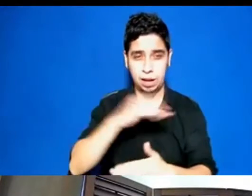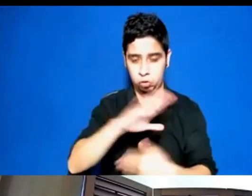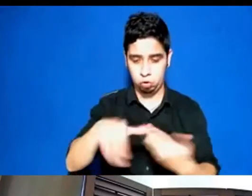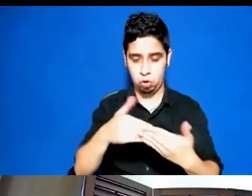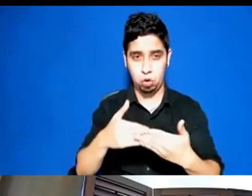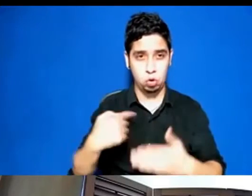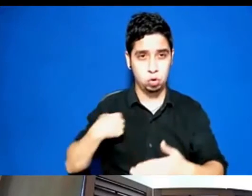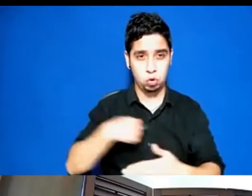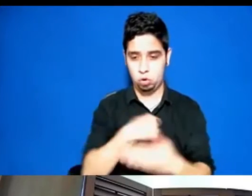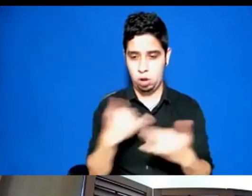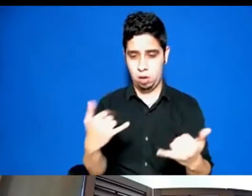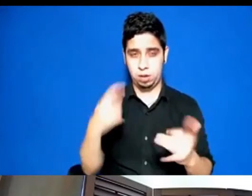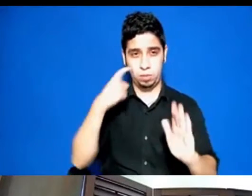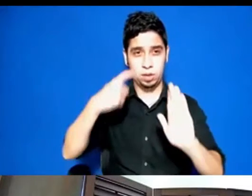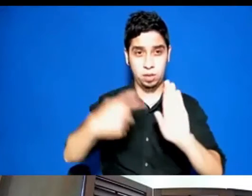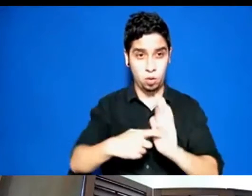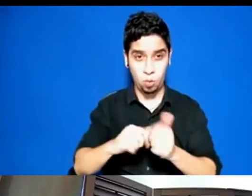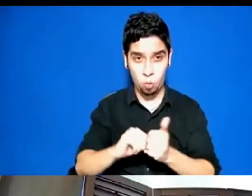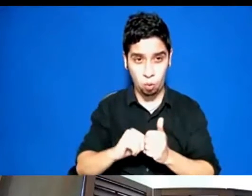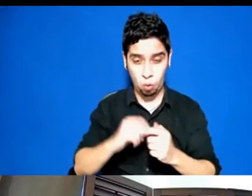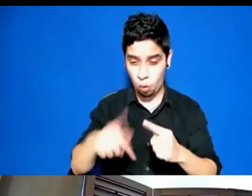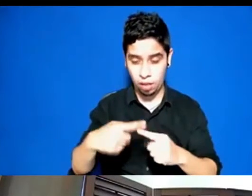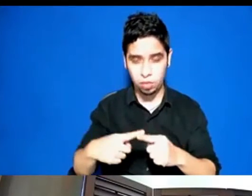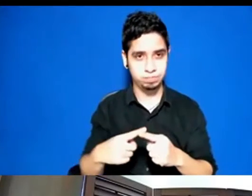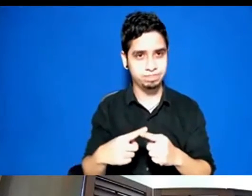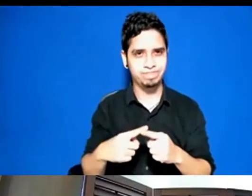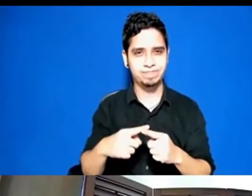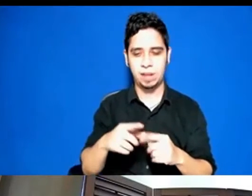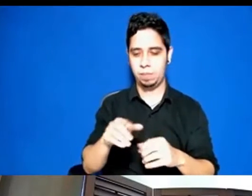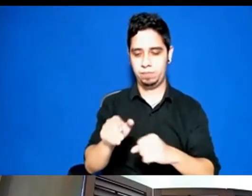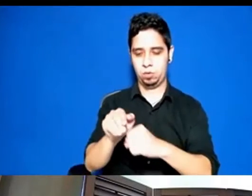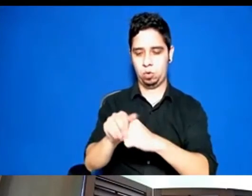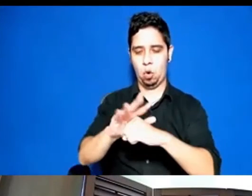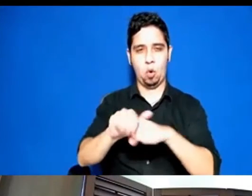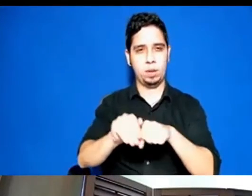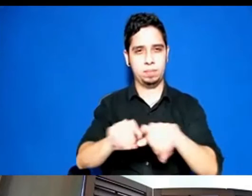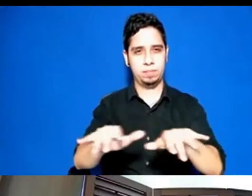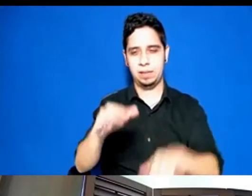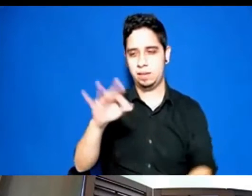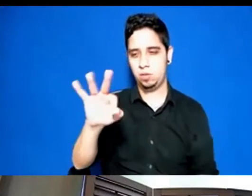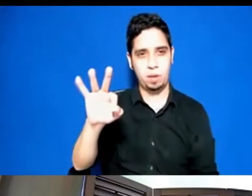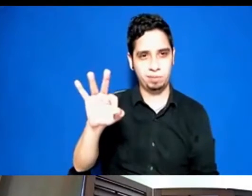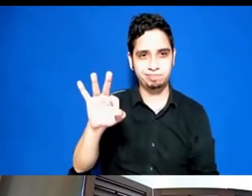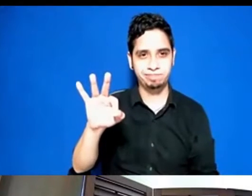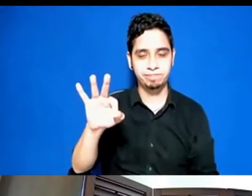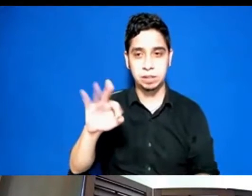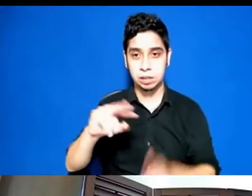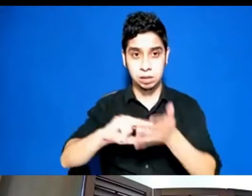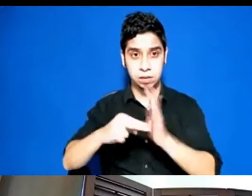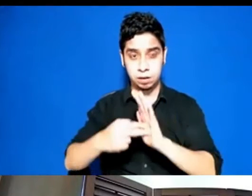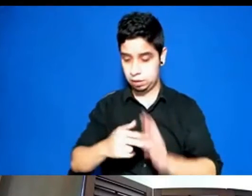ahora con lo del COVID-19. Exacto. Y si no hacemos el esfuerzo